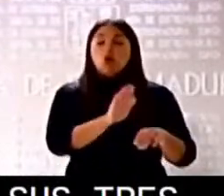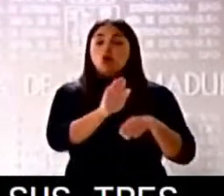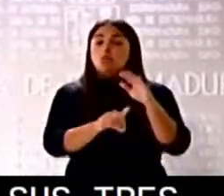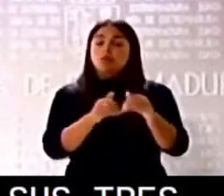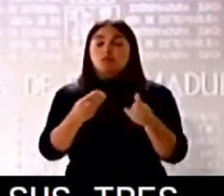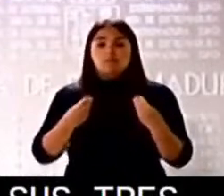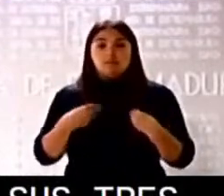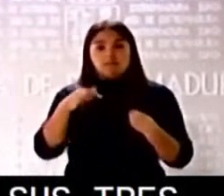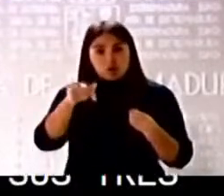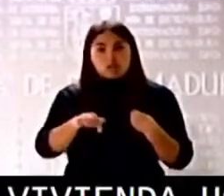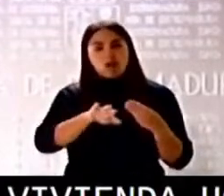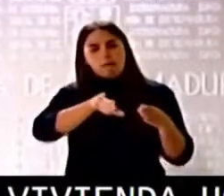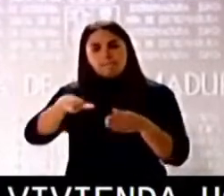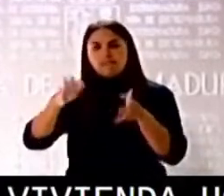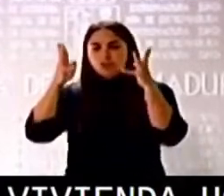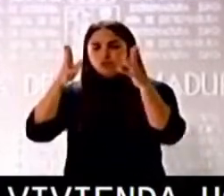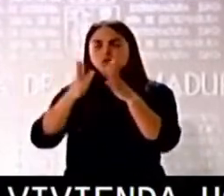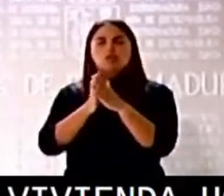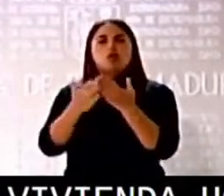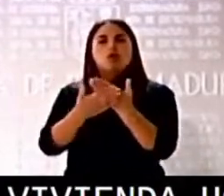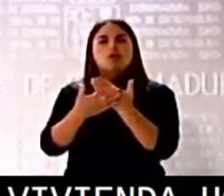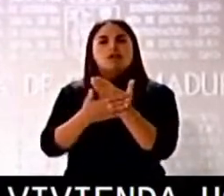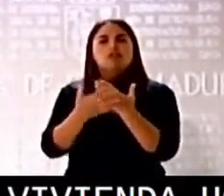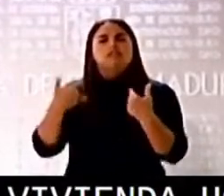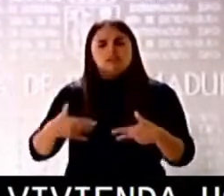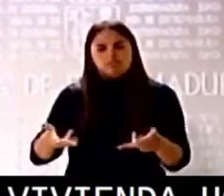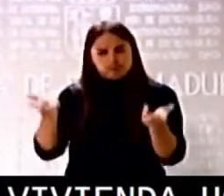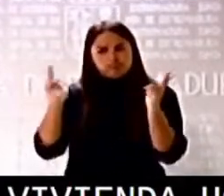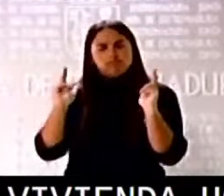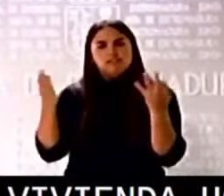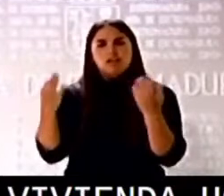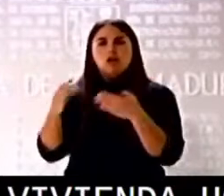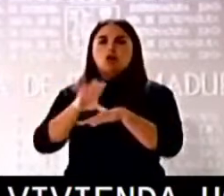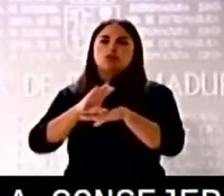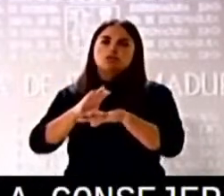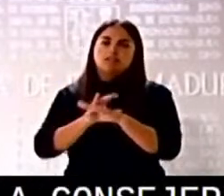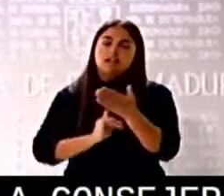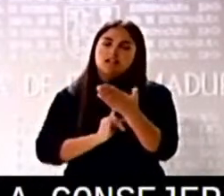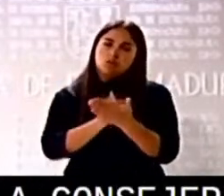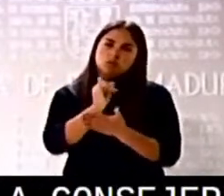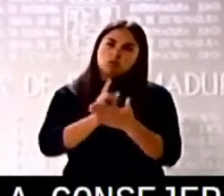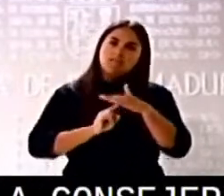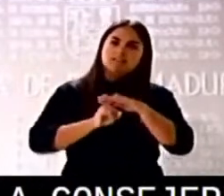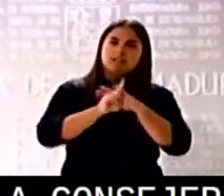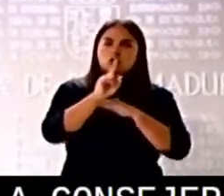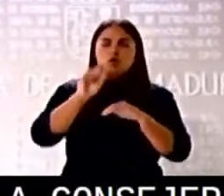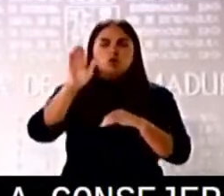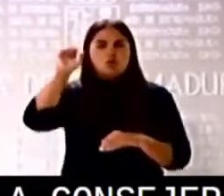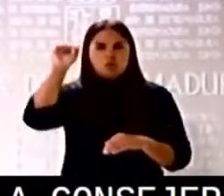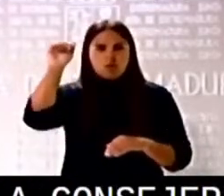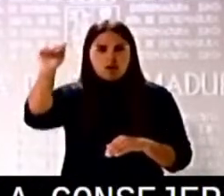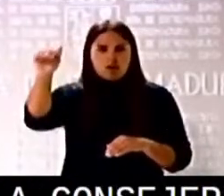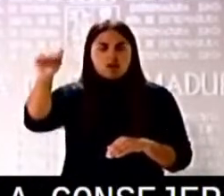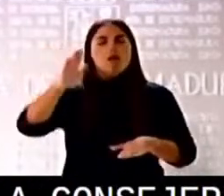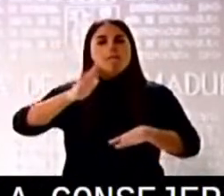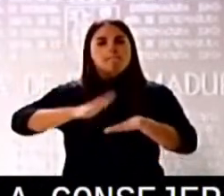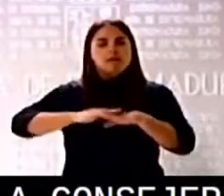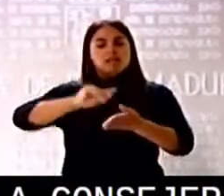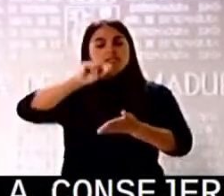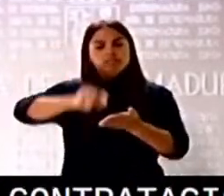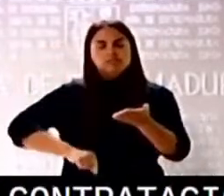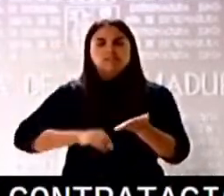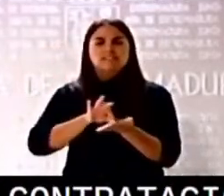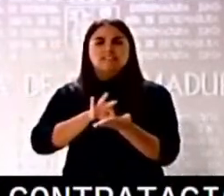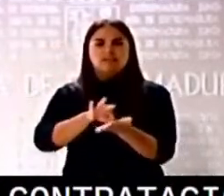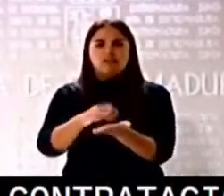de vivienda, hoy el Consejo de Gobierno ha autorizado a la Consejería de Agricultura y Desarrollo Rural para la contratación del